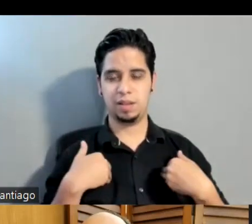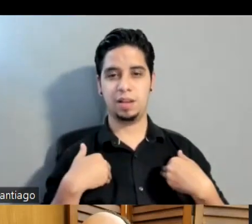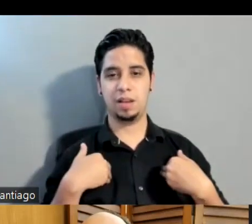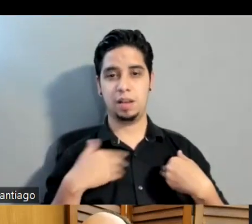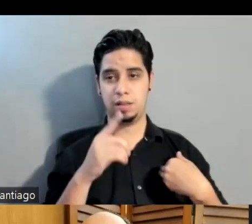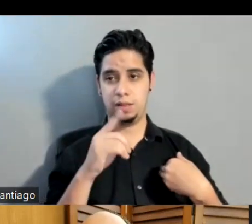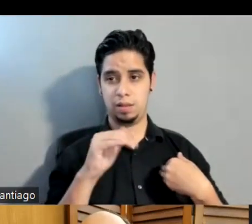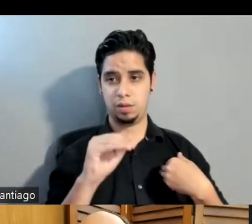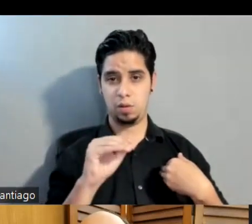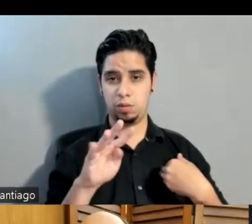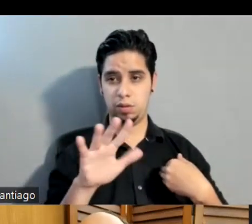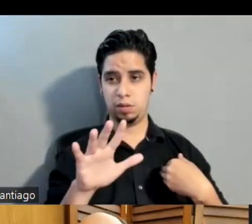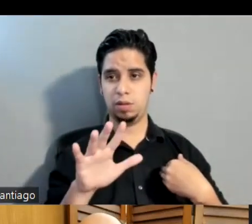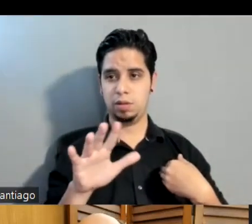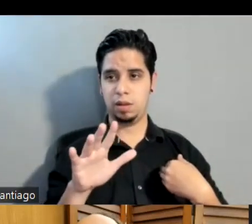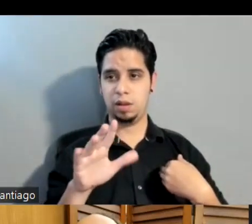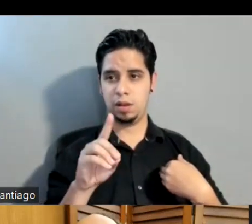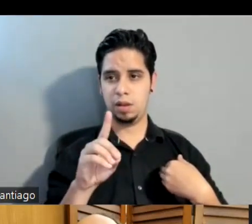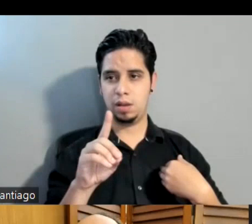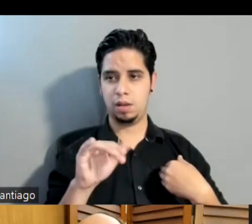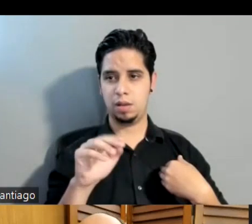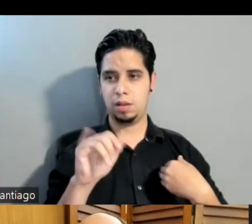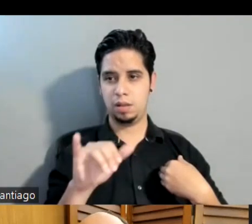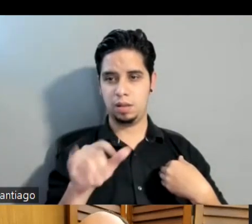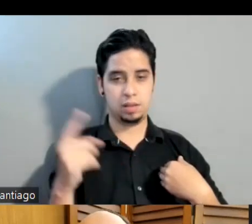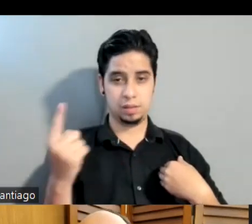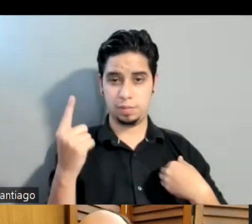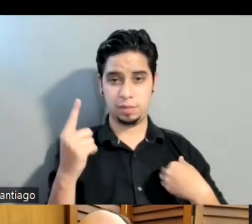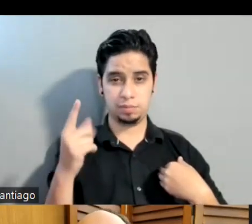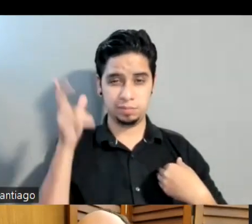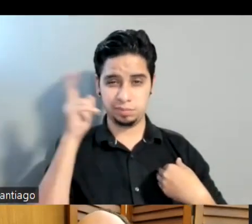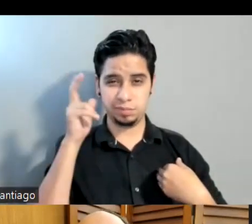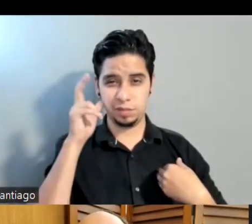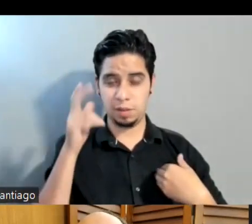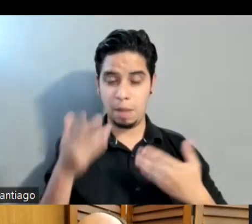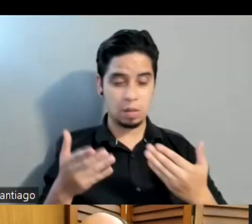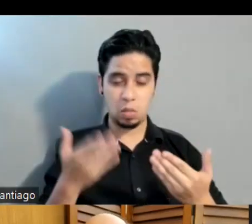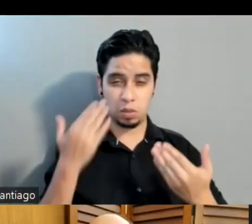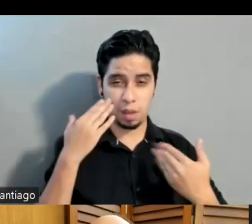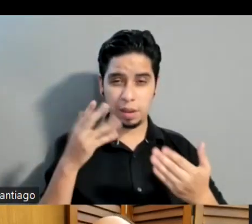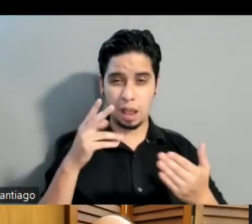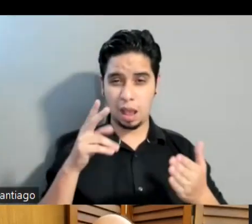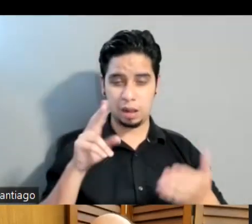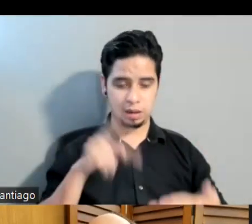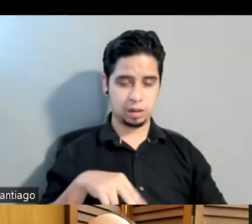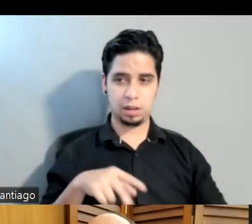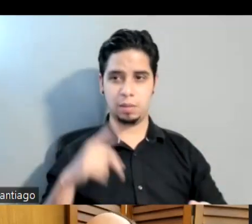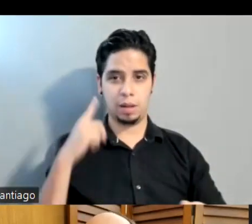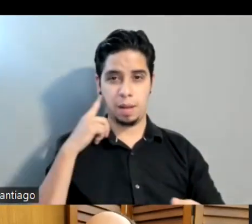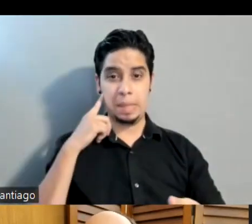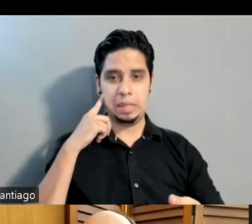de los cuentos de hadas de Disney, entonces tú ponías el disquito y ahí te avisaba, aunque no supieras leer, cuando era el momento de pasar la página por la